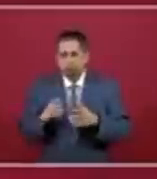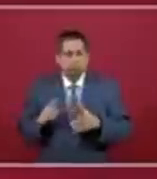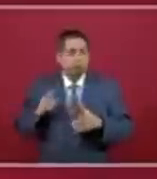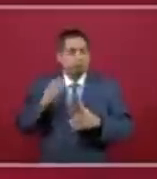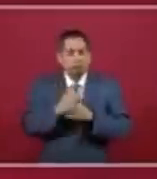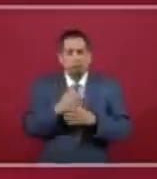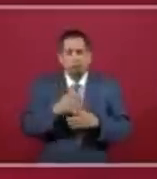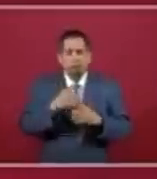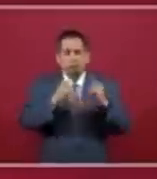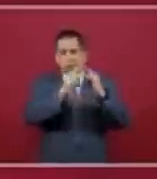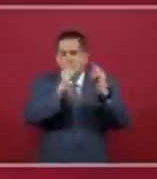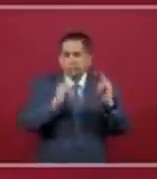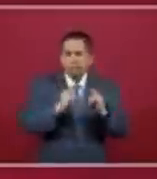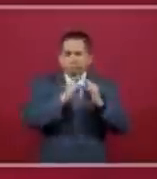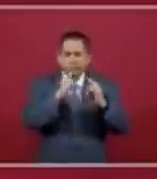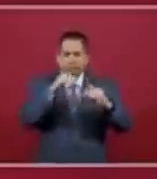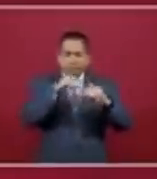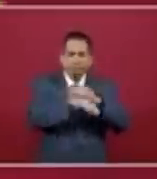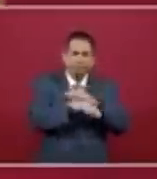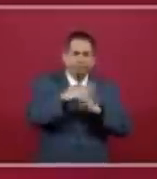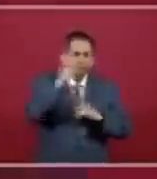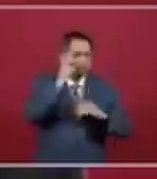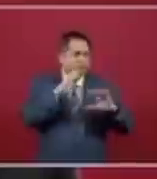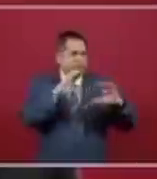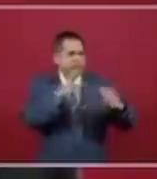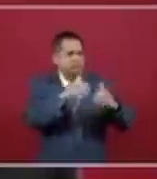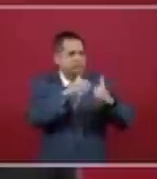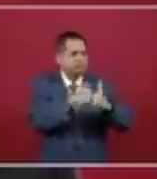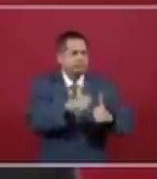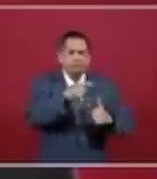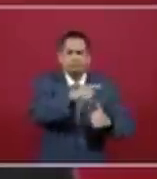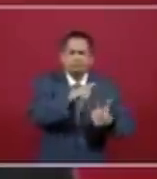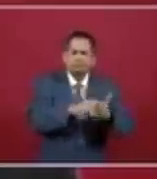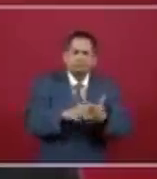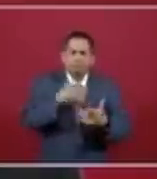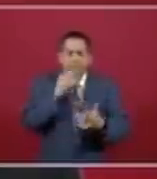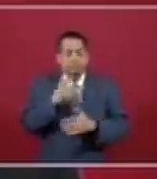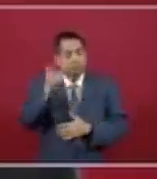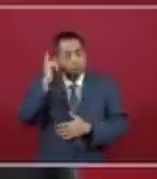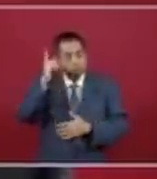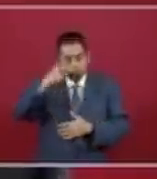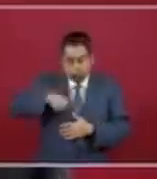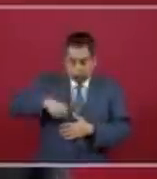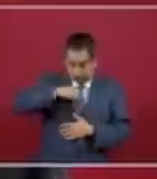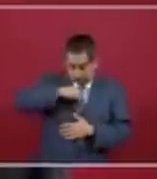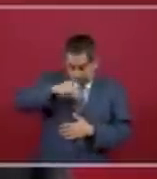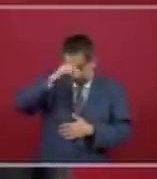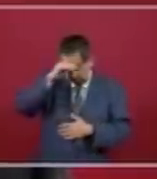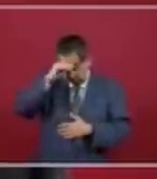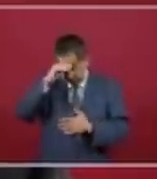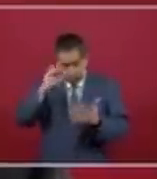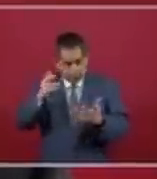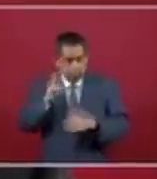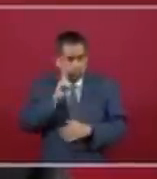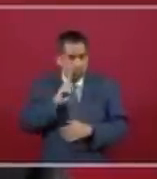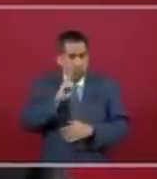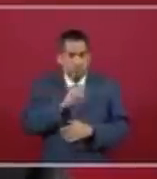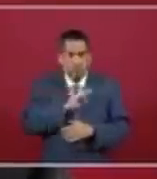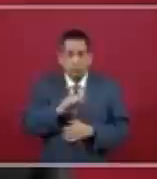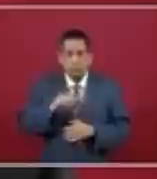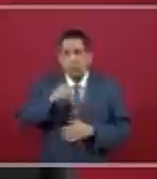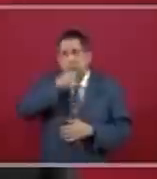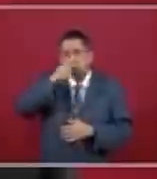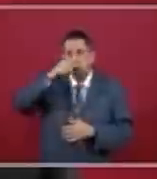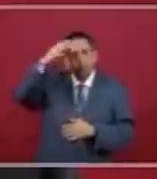los campamentos para ir allá, y estamos pensando también en